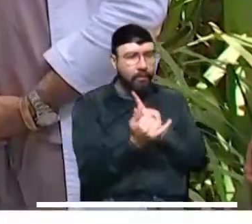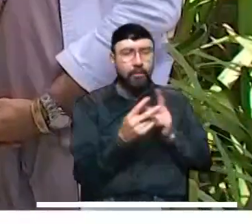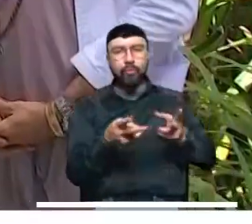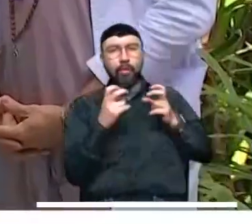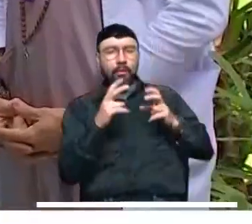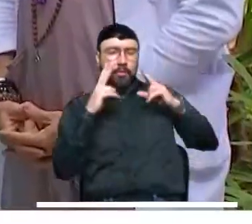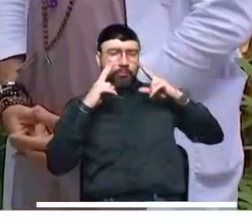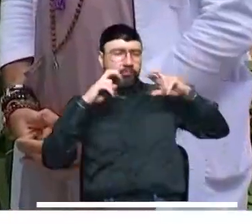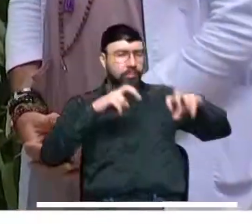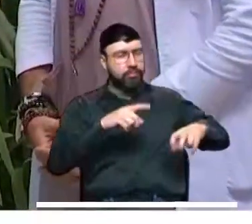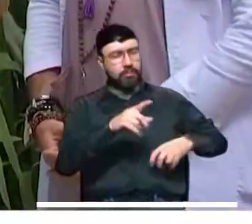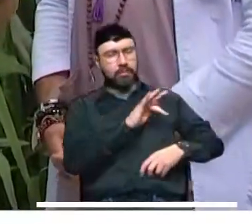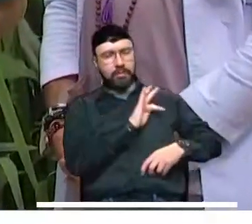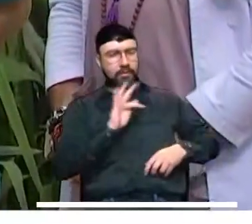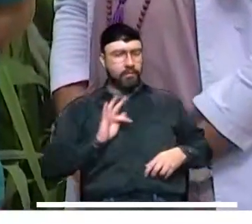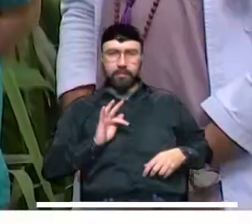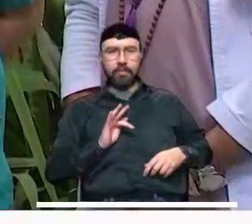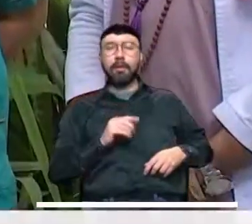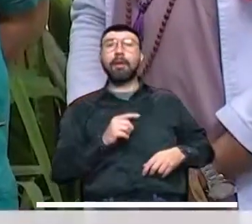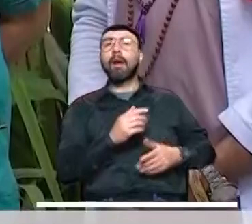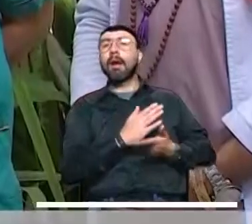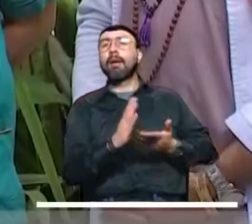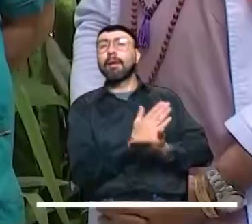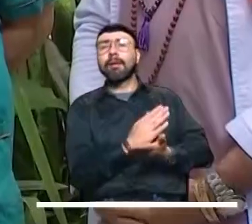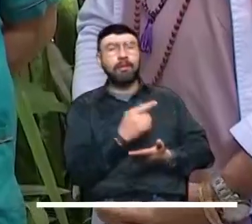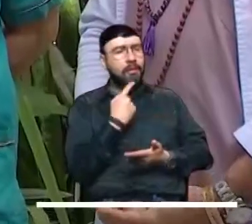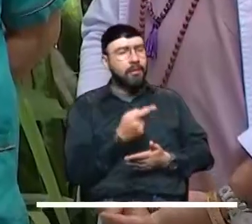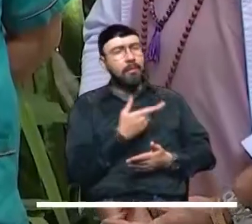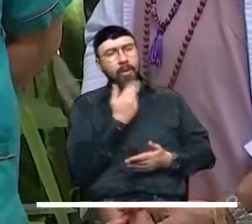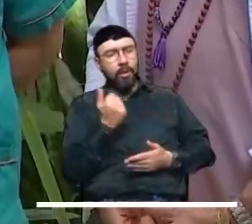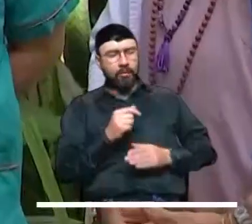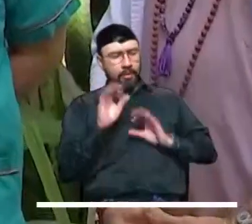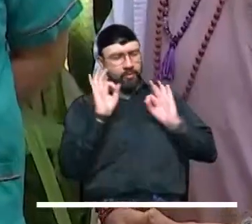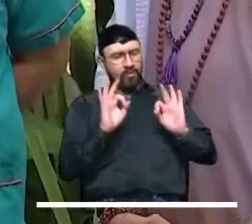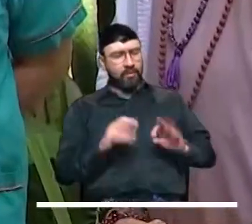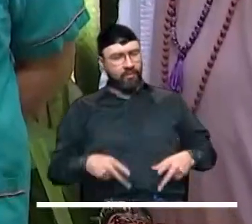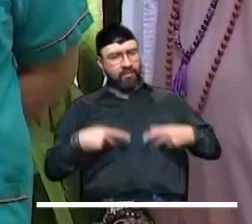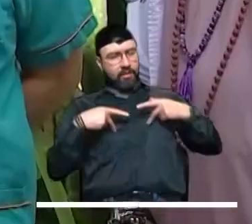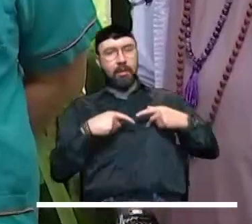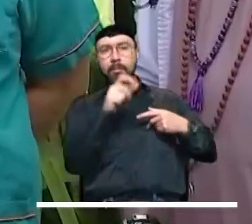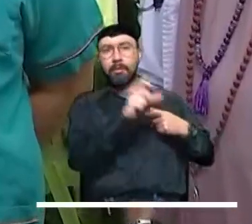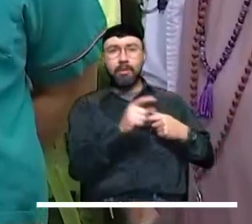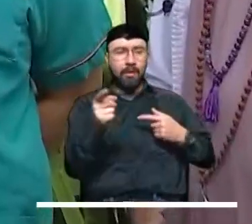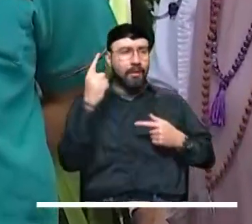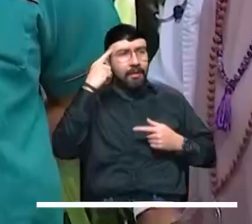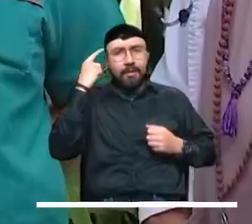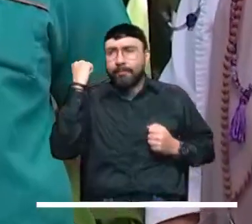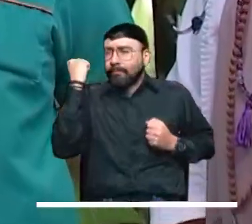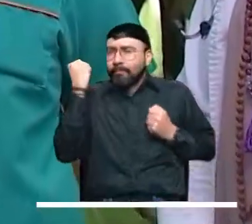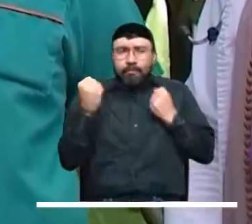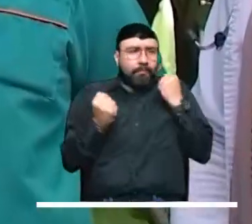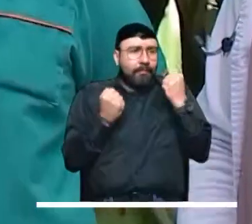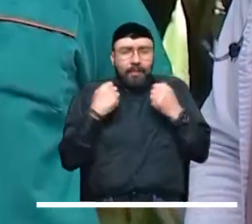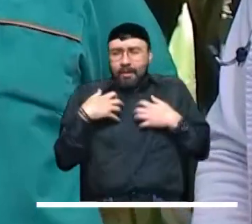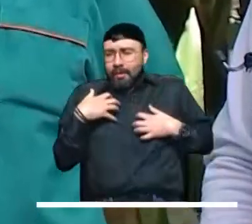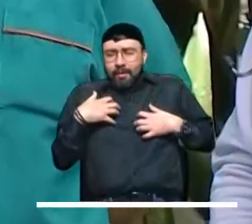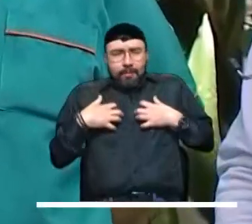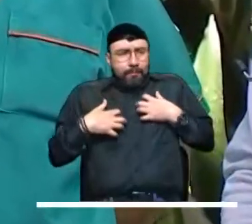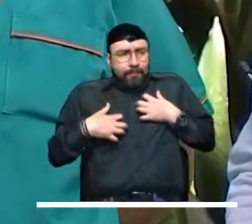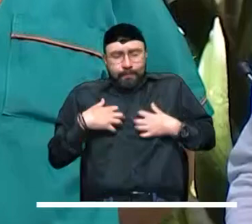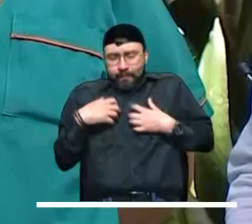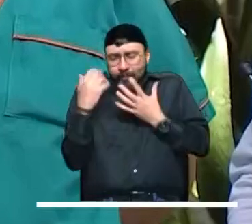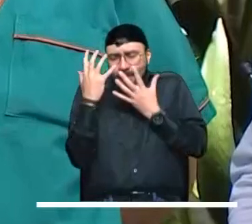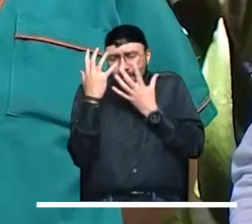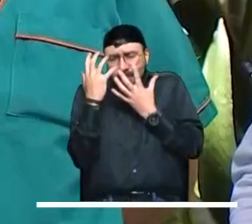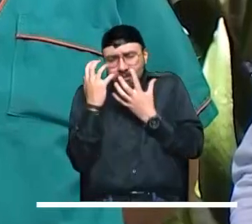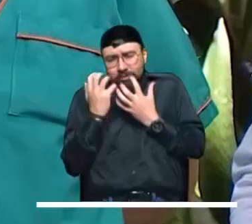test, independiente de que haya programas de mejoramiento de calidad de vida, y hemos mirado que esos pacientes llegan con ansiedad, con miedos, con